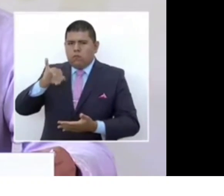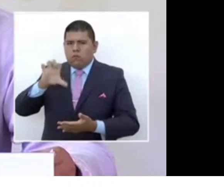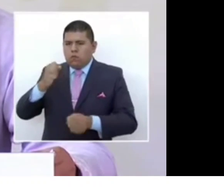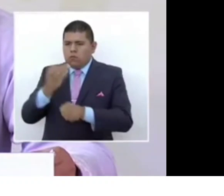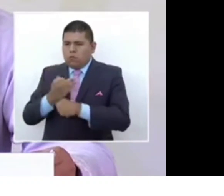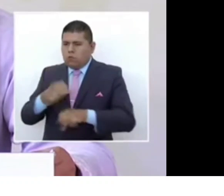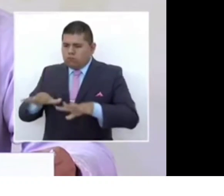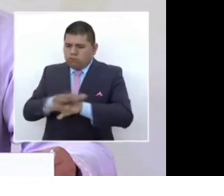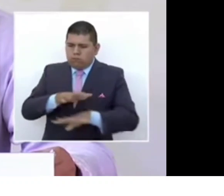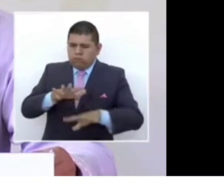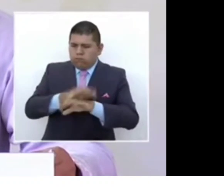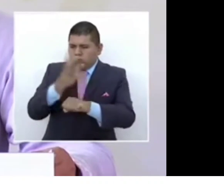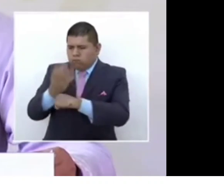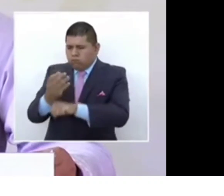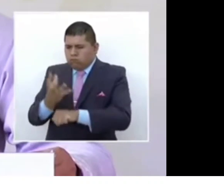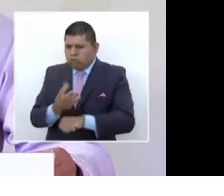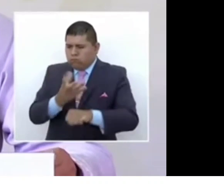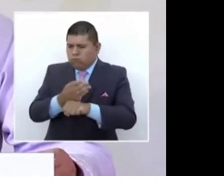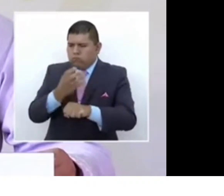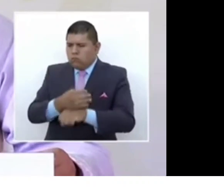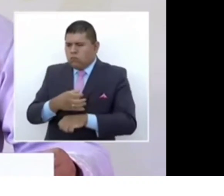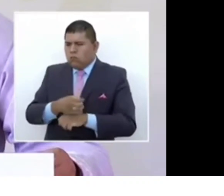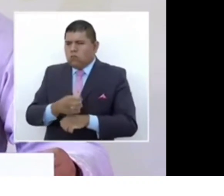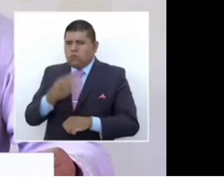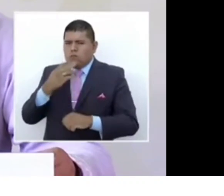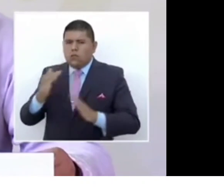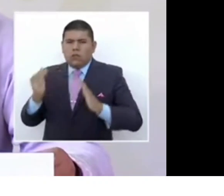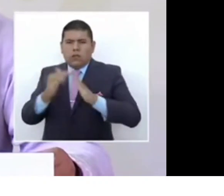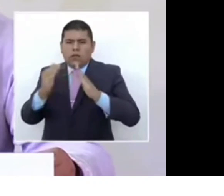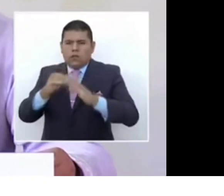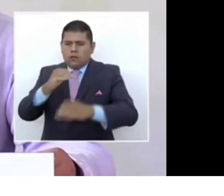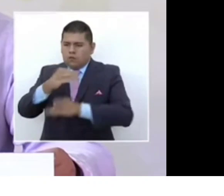están rehabilitando todas las casas